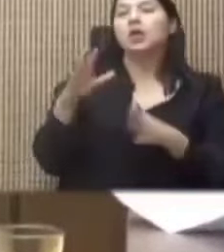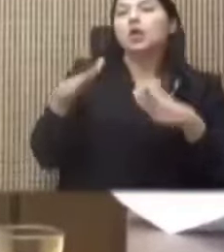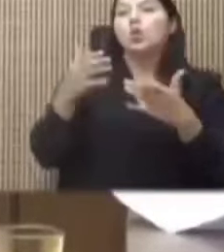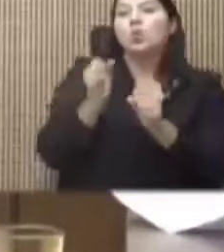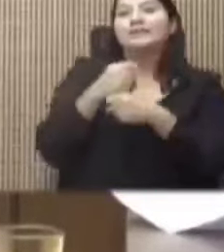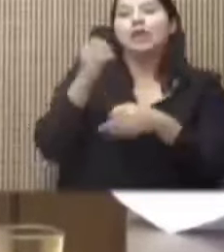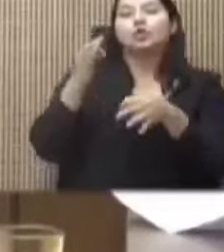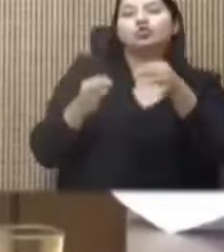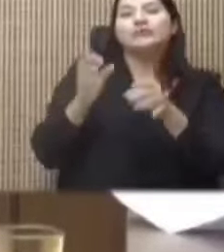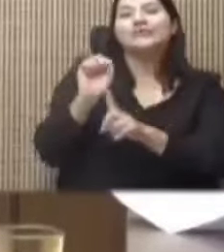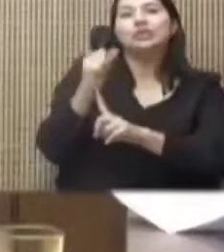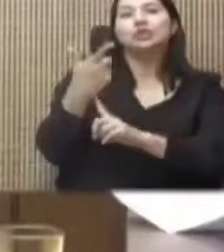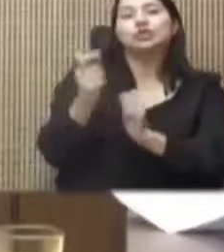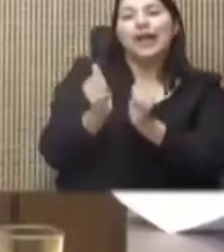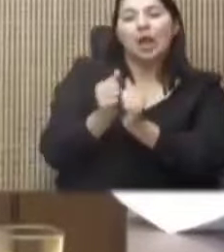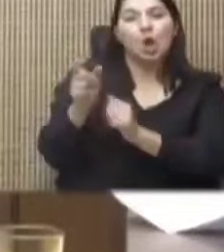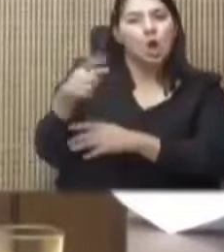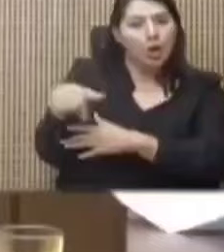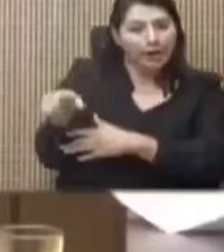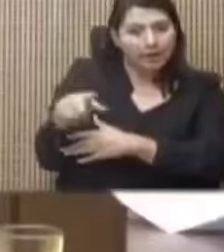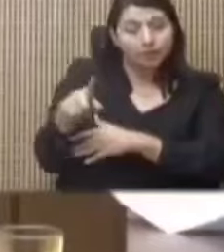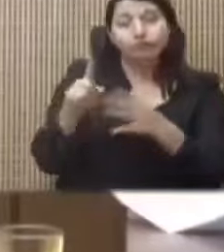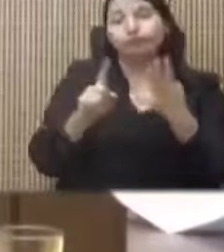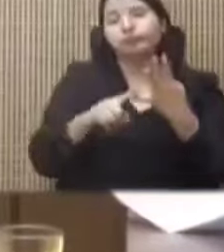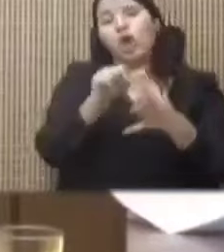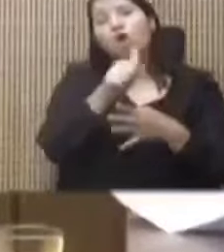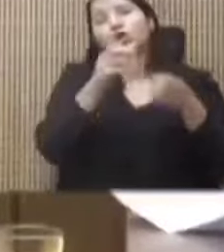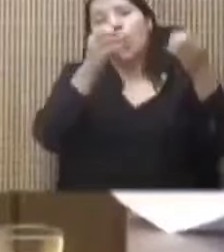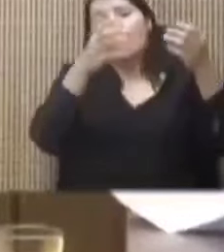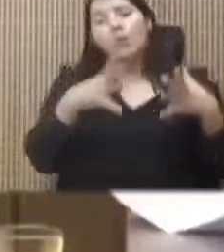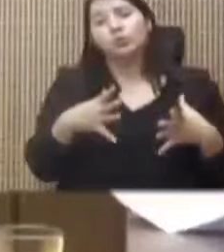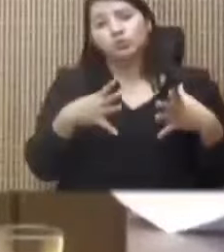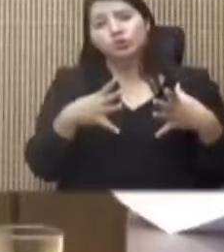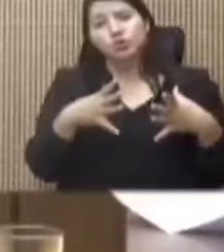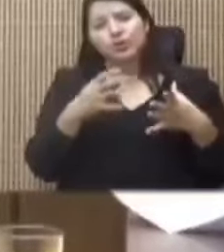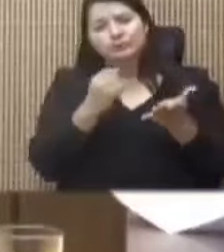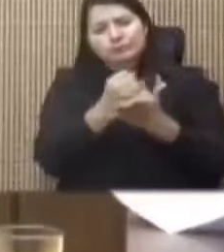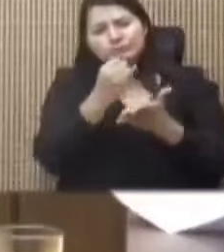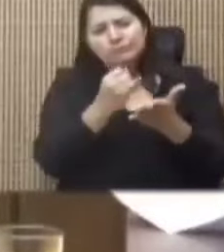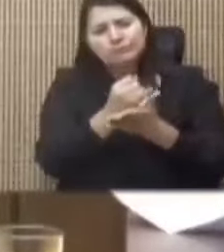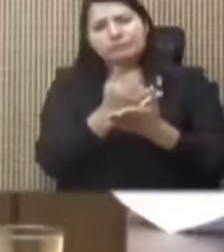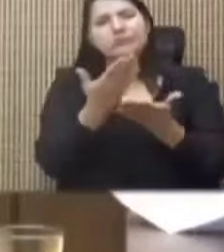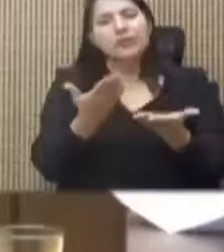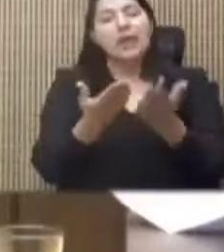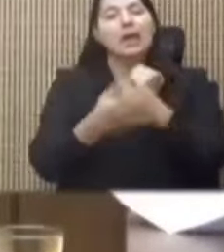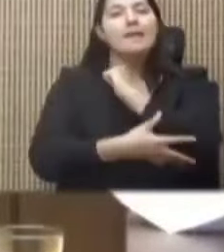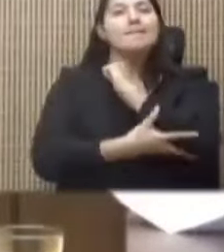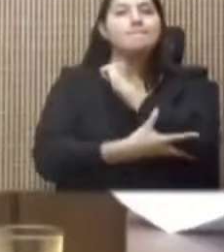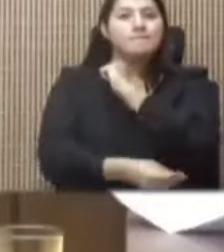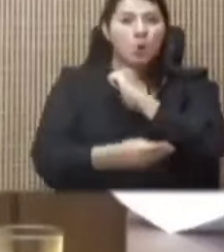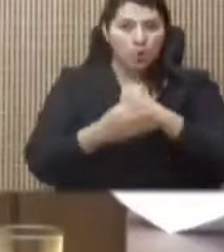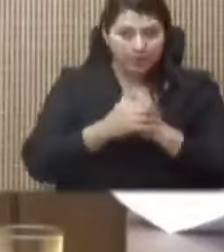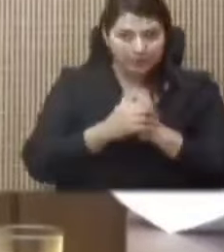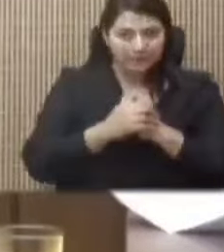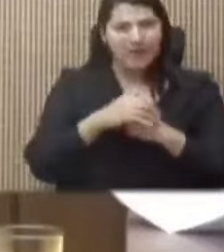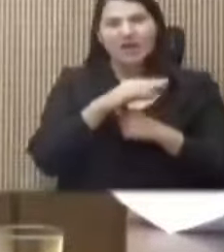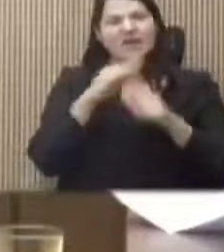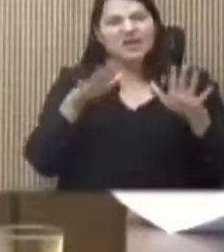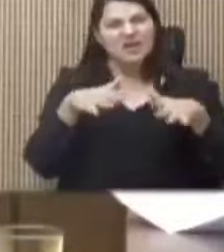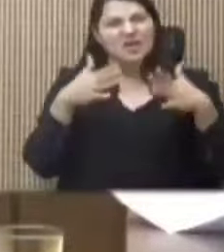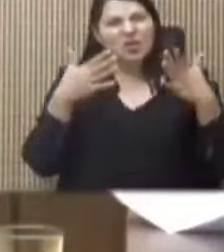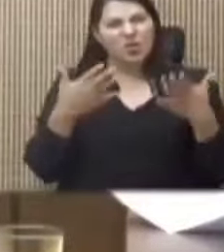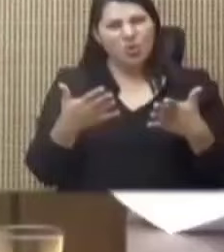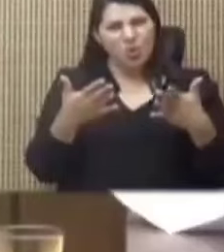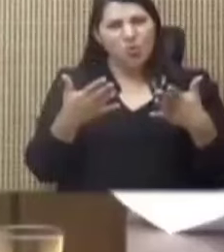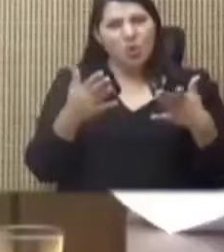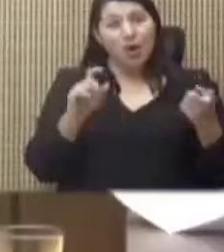población. Otros profesores que estaban encargados de la historia desde la perspectiva de la pobreza y cómo reivindicar y escribir la historia